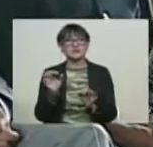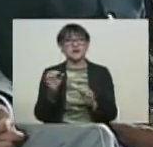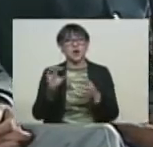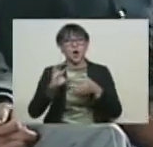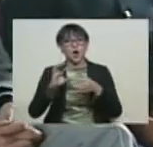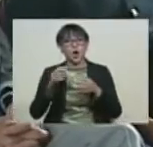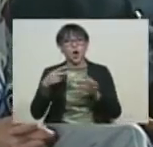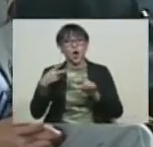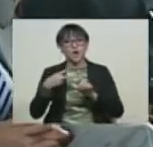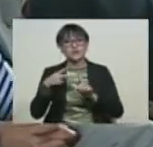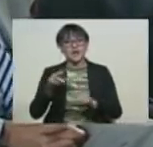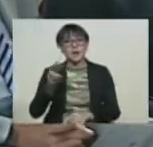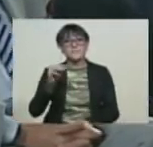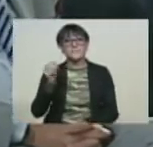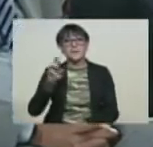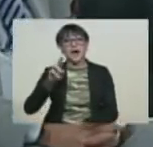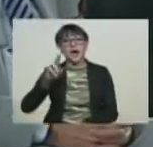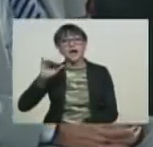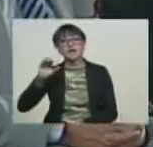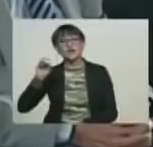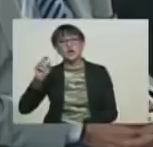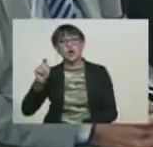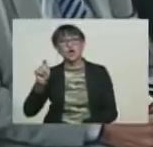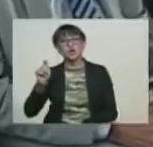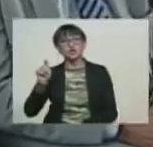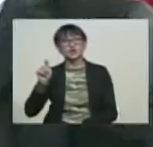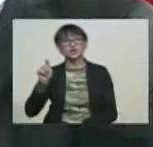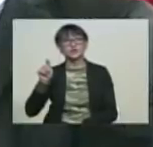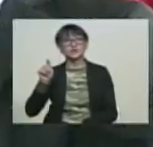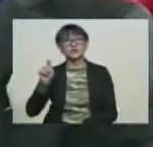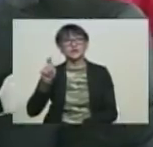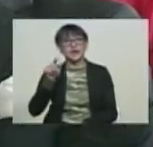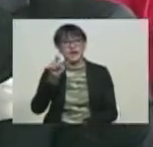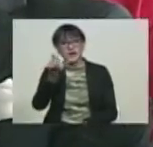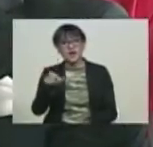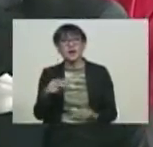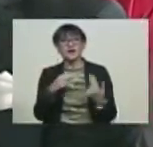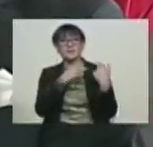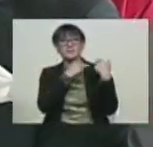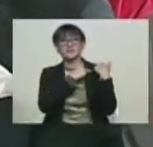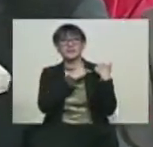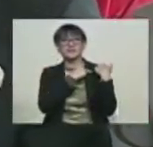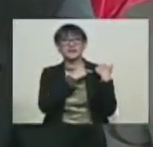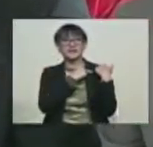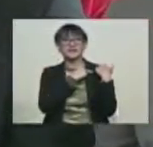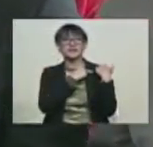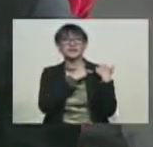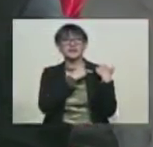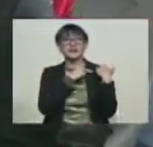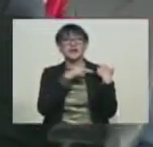pero son venezolanos que creen... licenciatarios, son los representantes de la cadena